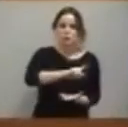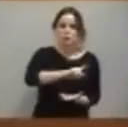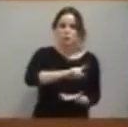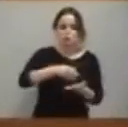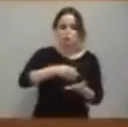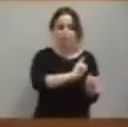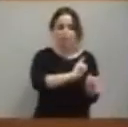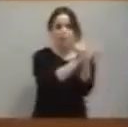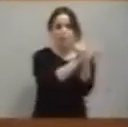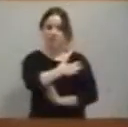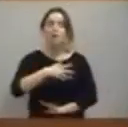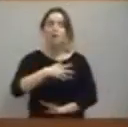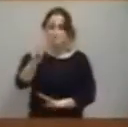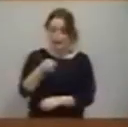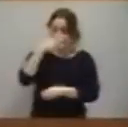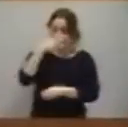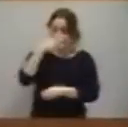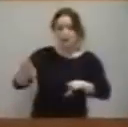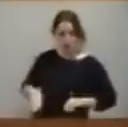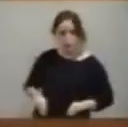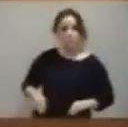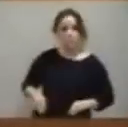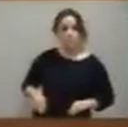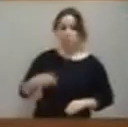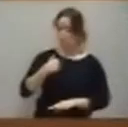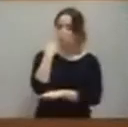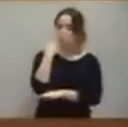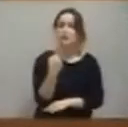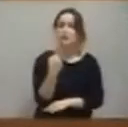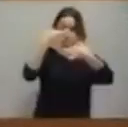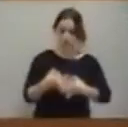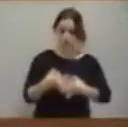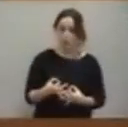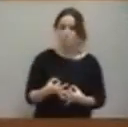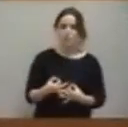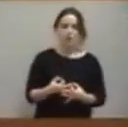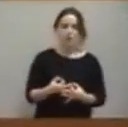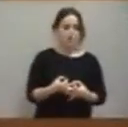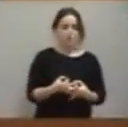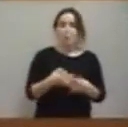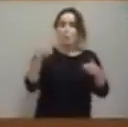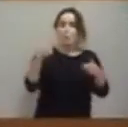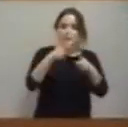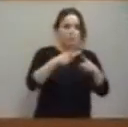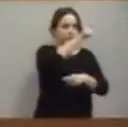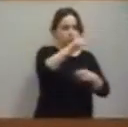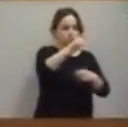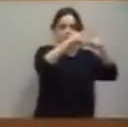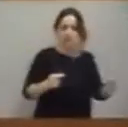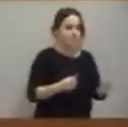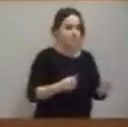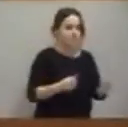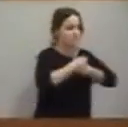orientación, bienvenida sea. Encontrarán mi apoyo, desde luego, para todo lo que sea dar cuentas a los asturianos, actuar con rigor y